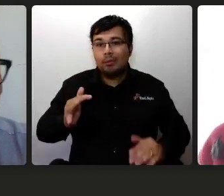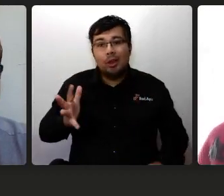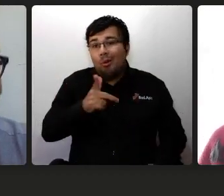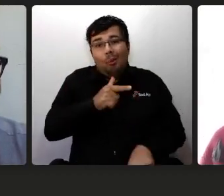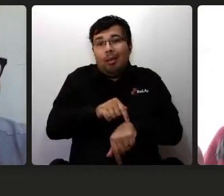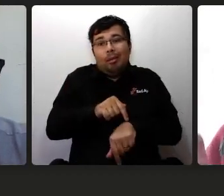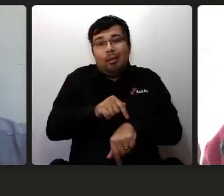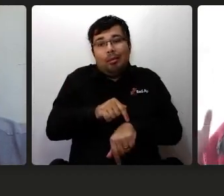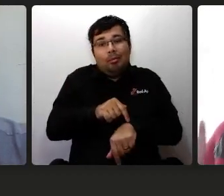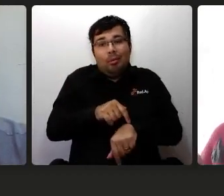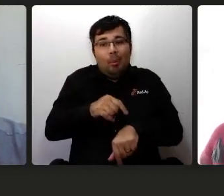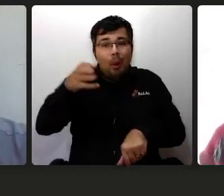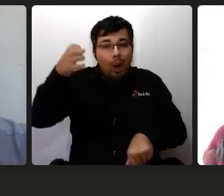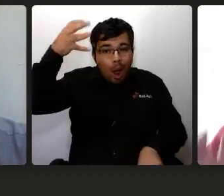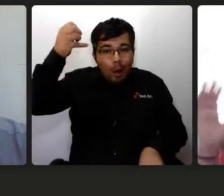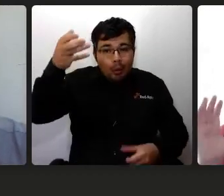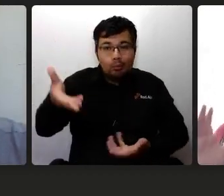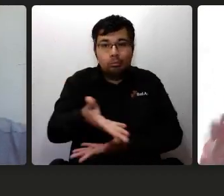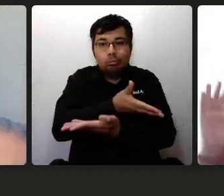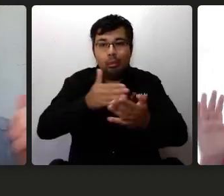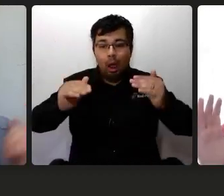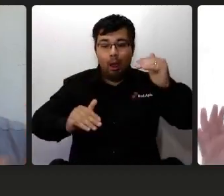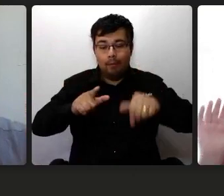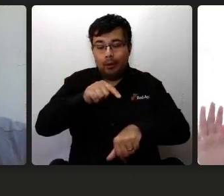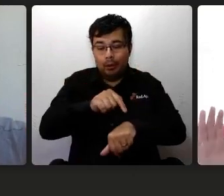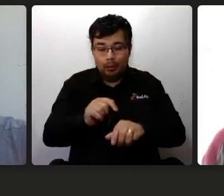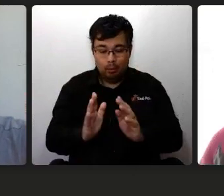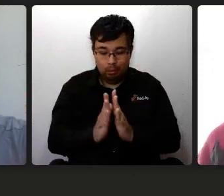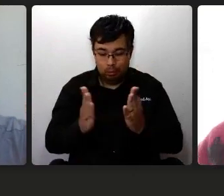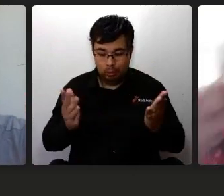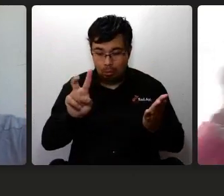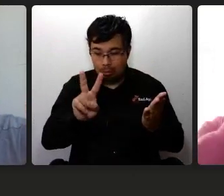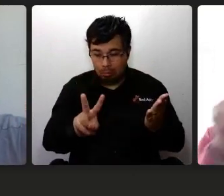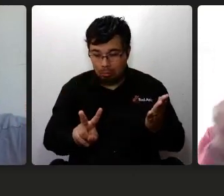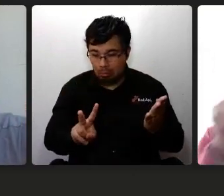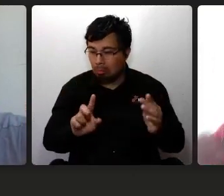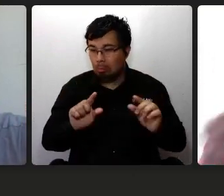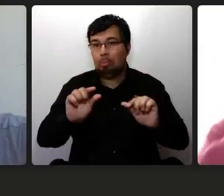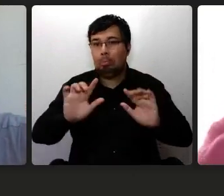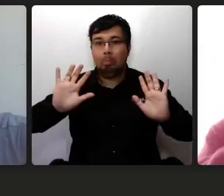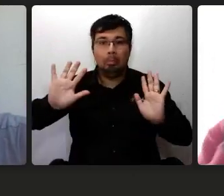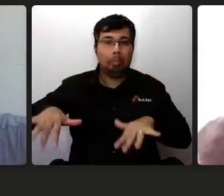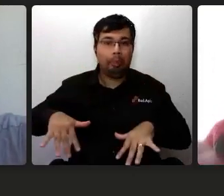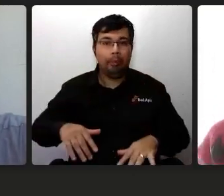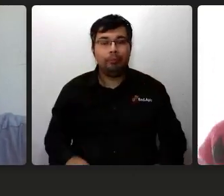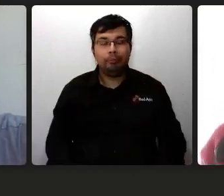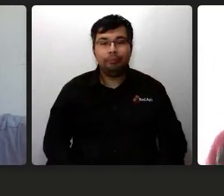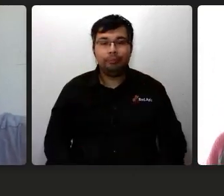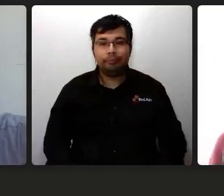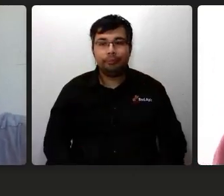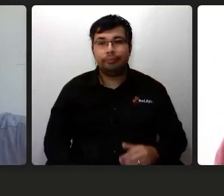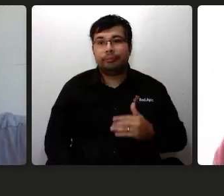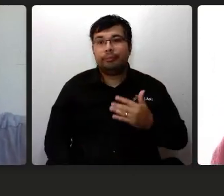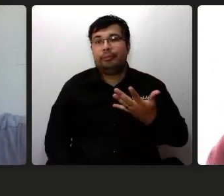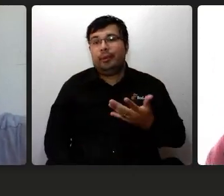actualizarnos. O sea, con suerte tenemos tiempo para leer el diario y ya. Y así como lectura de jornal, los titulares.